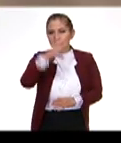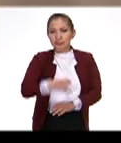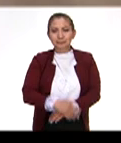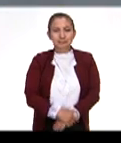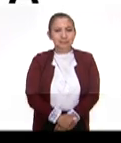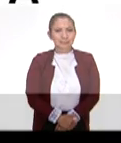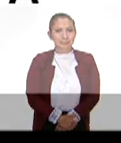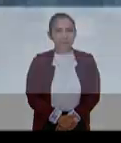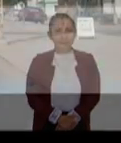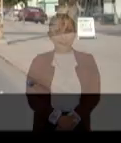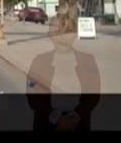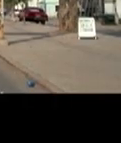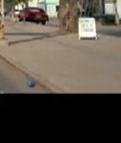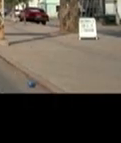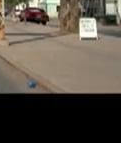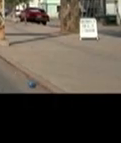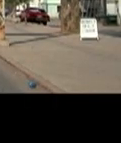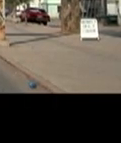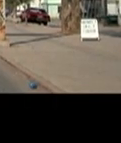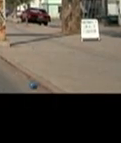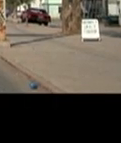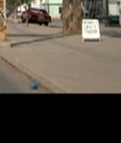Patria.